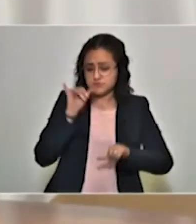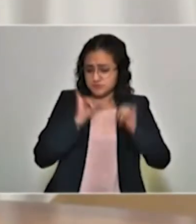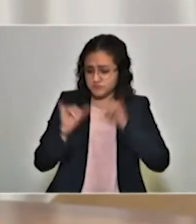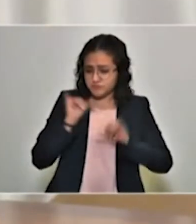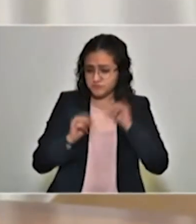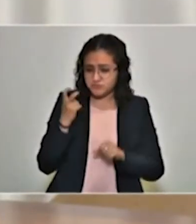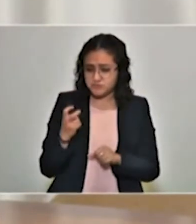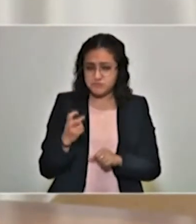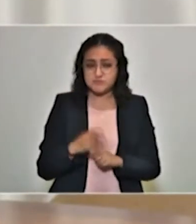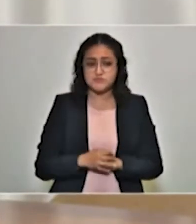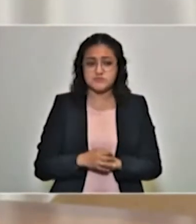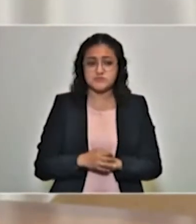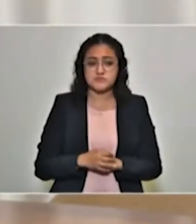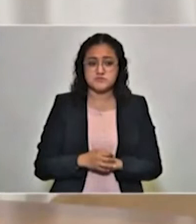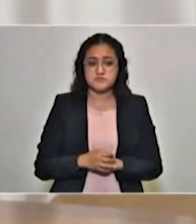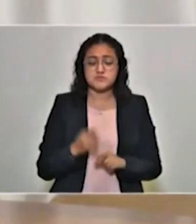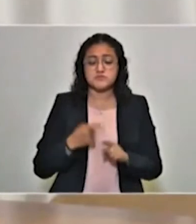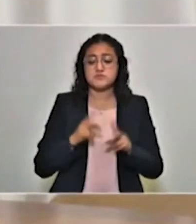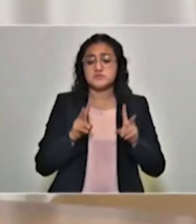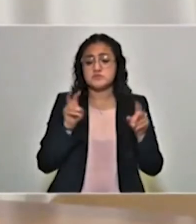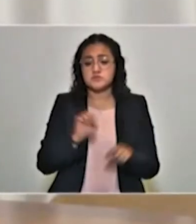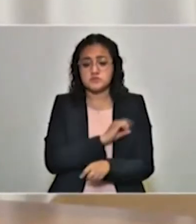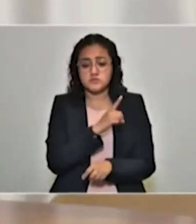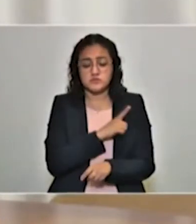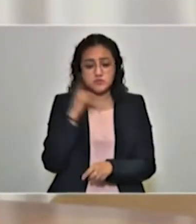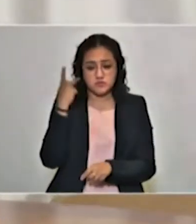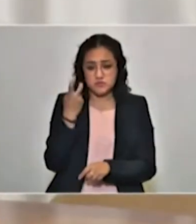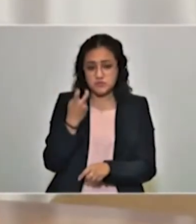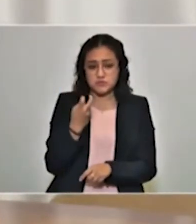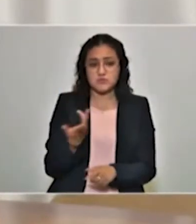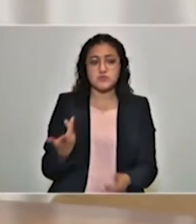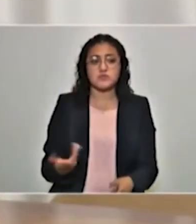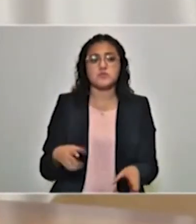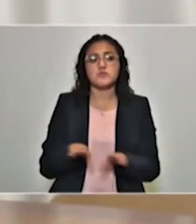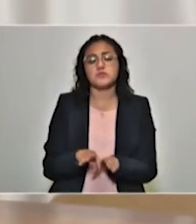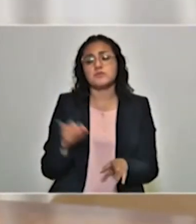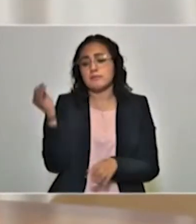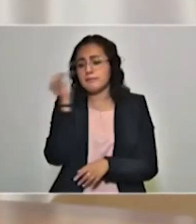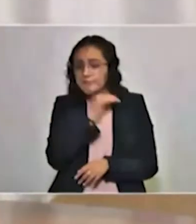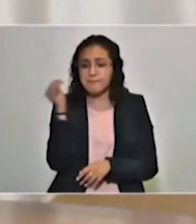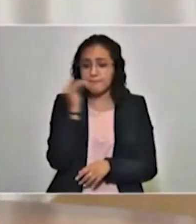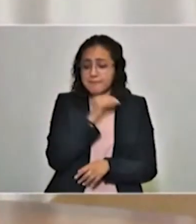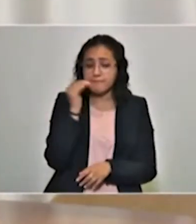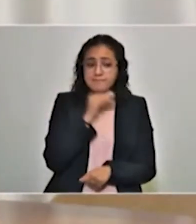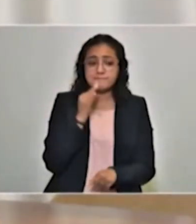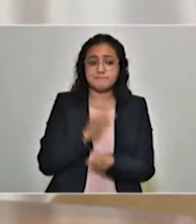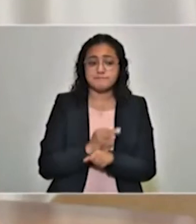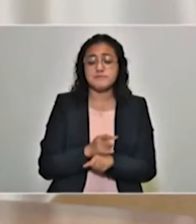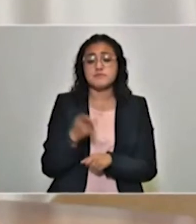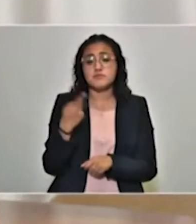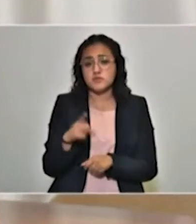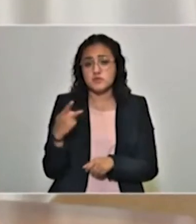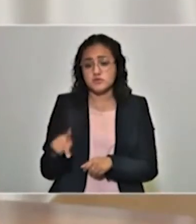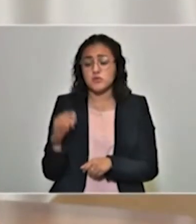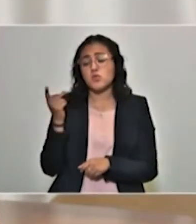del sistema de salud poblano de manera gratuita a hacerse la prueba.